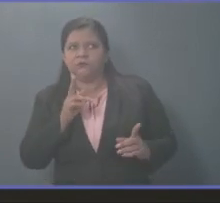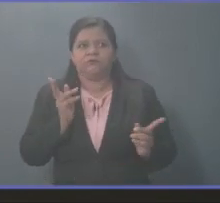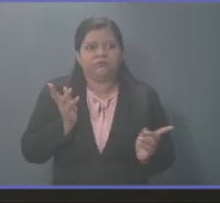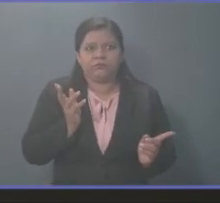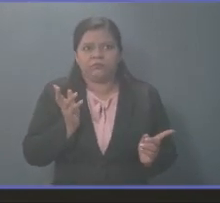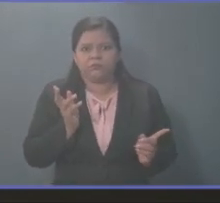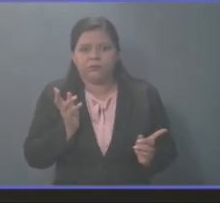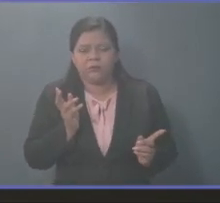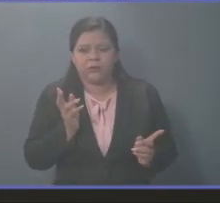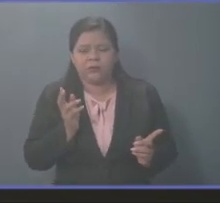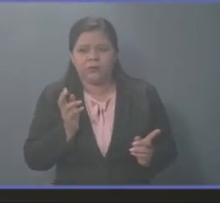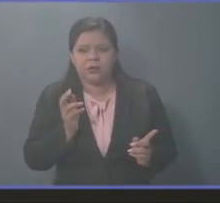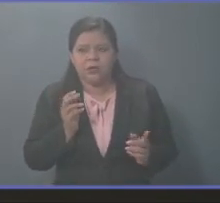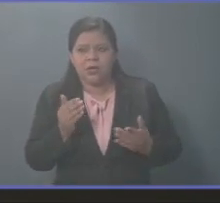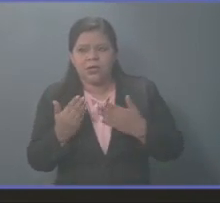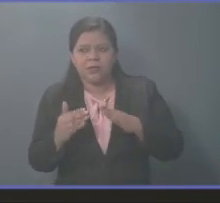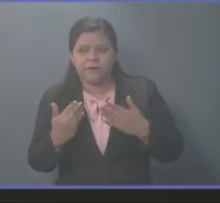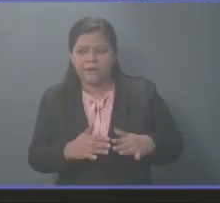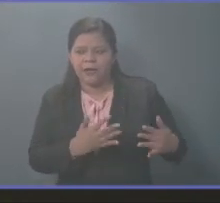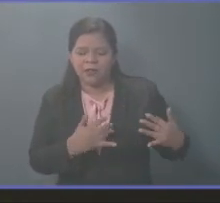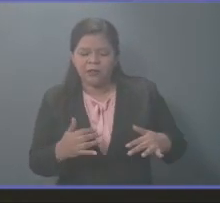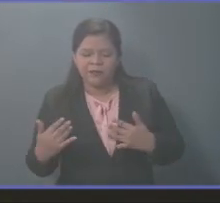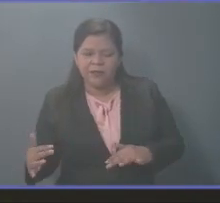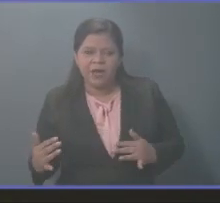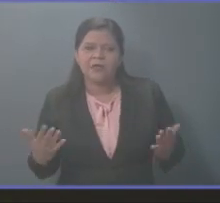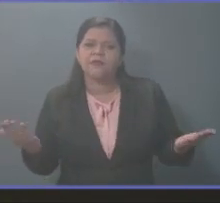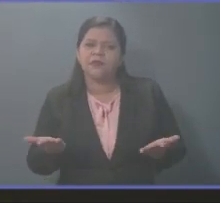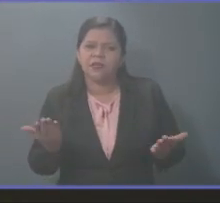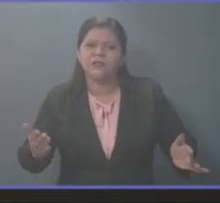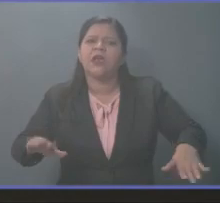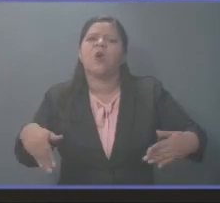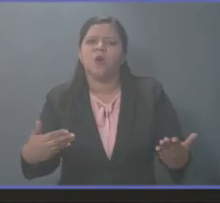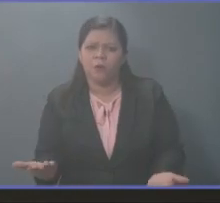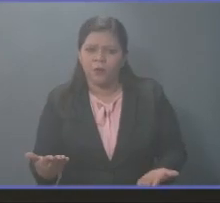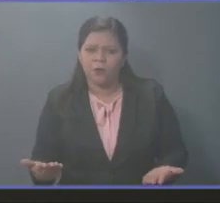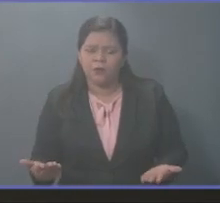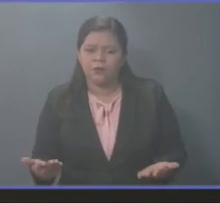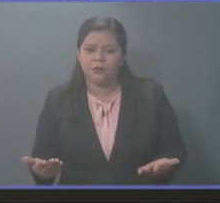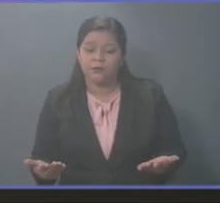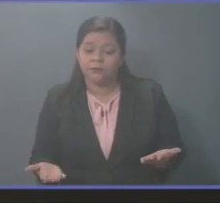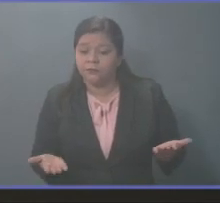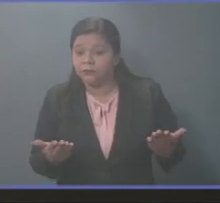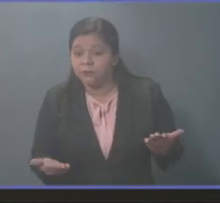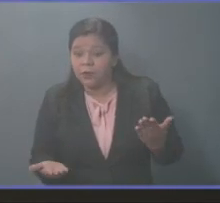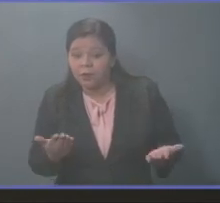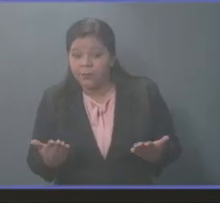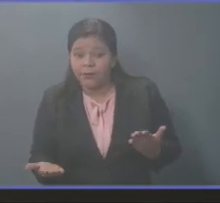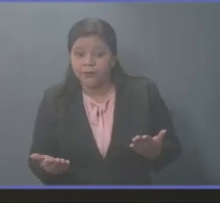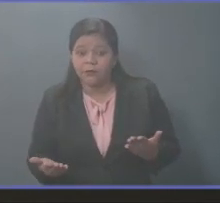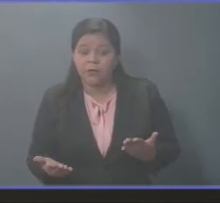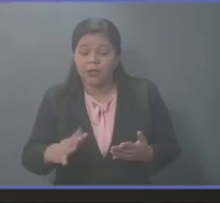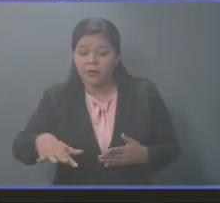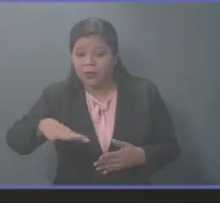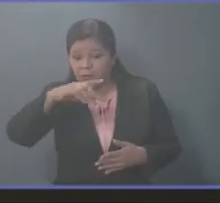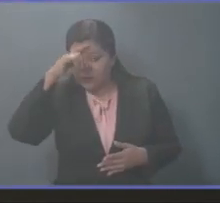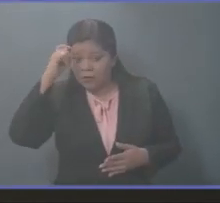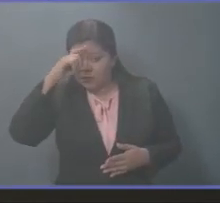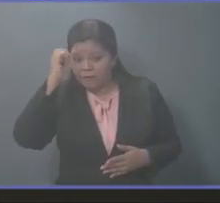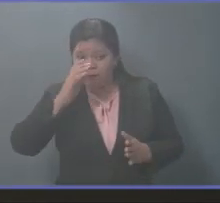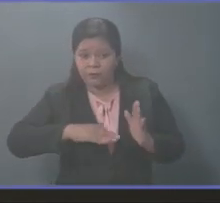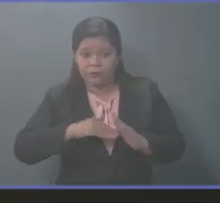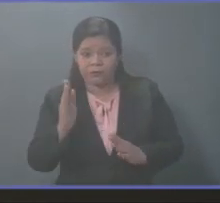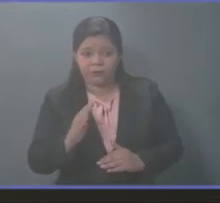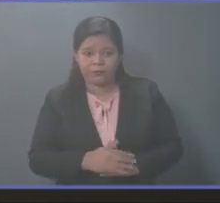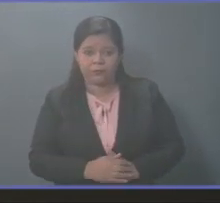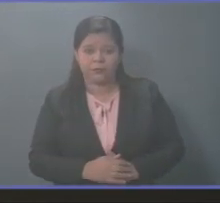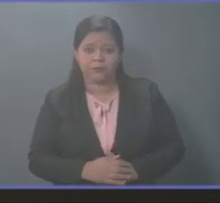de las distintas acciones, ya fueran estas de carácter operativo o de carácter